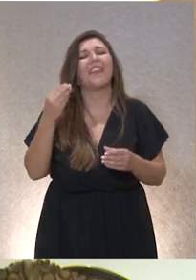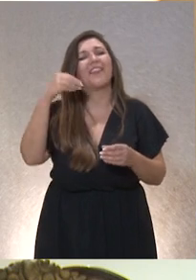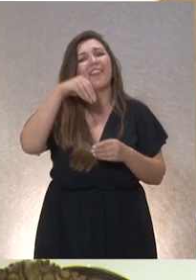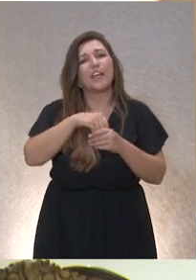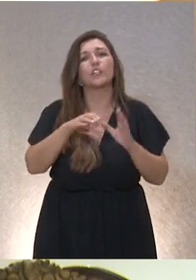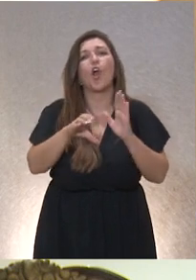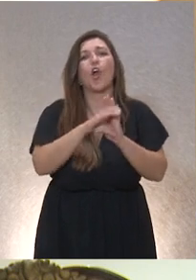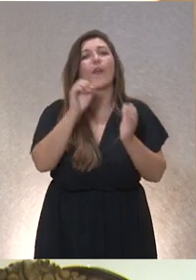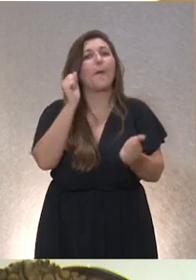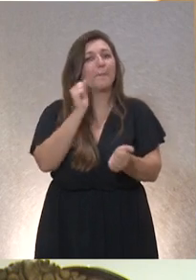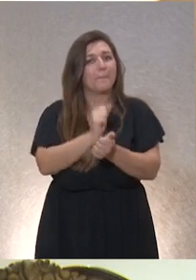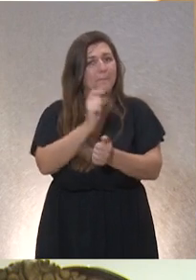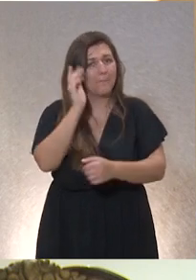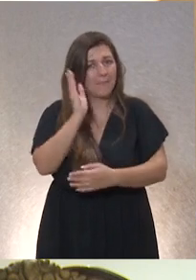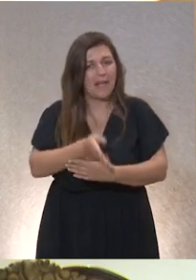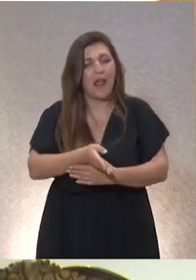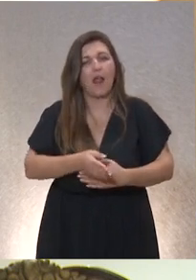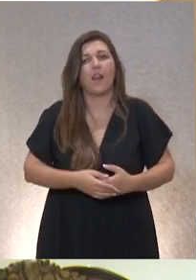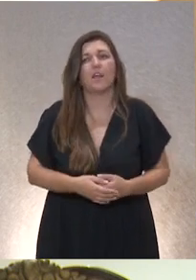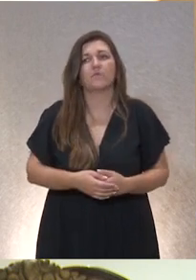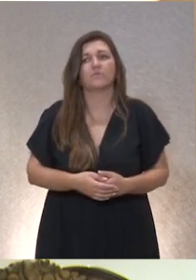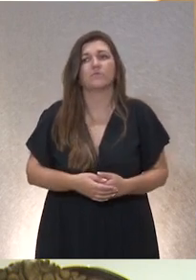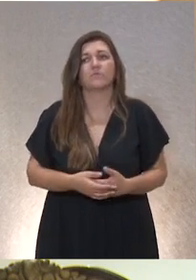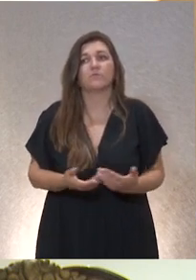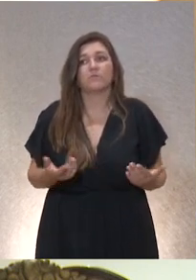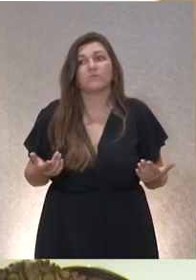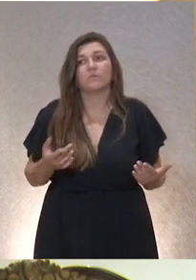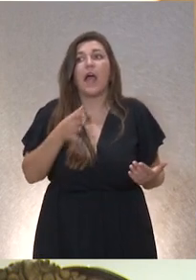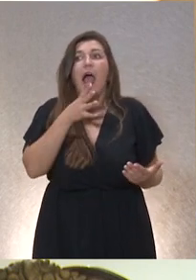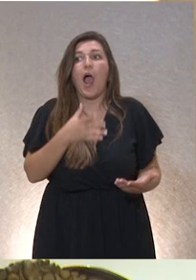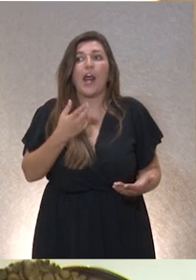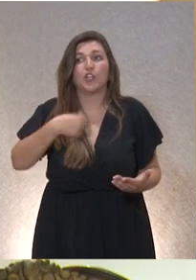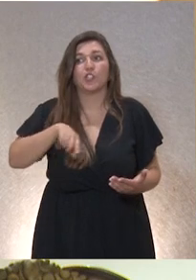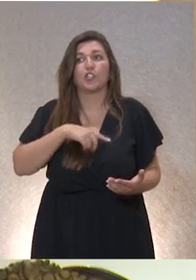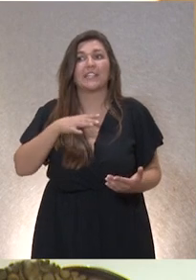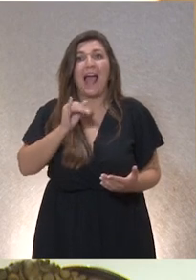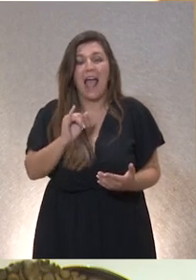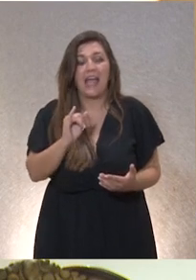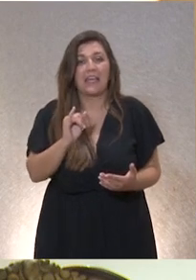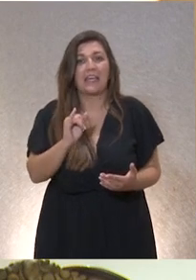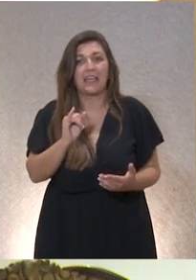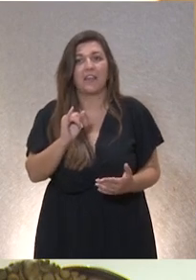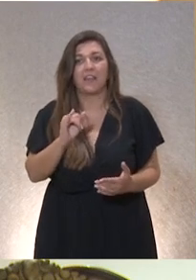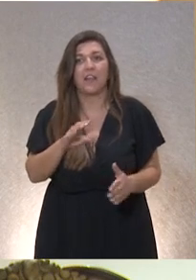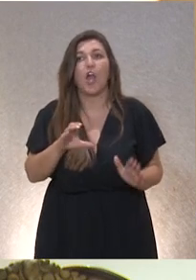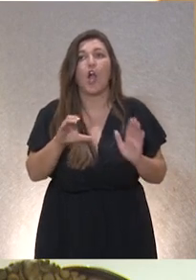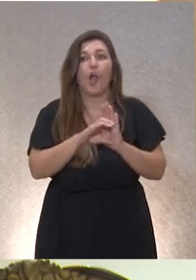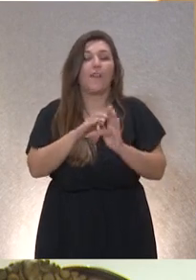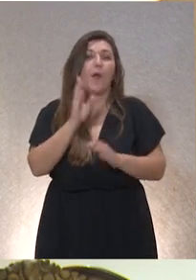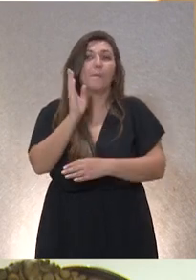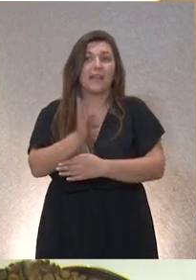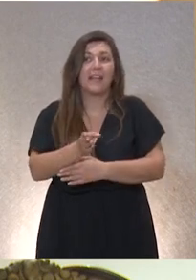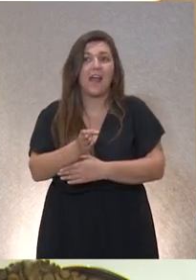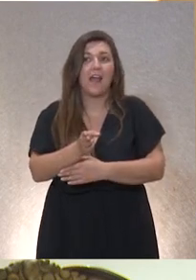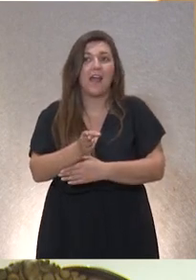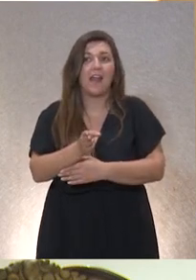además artículos exigentes ahora hemos tenido una aplicación muy concreta del Código Penal en un